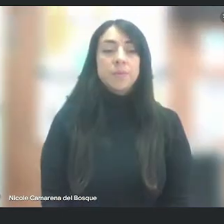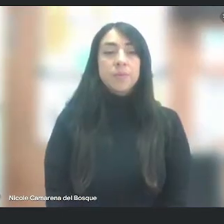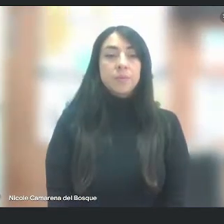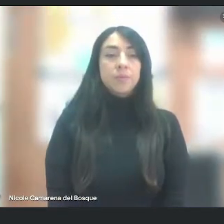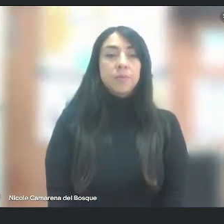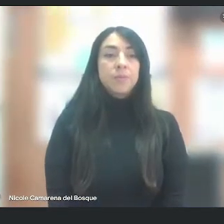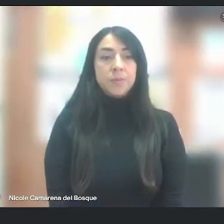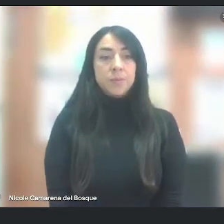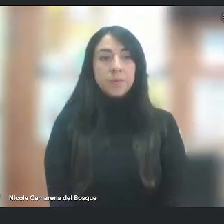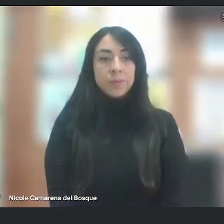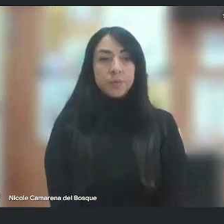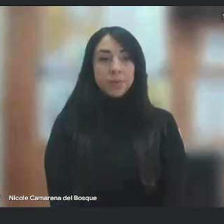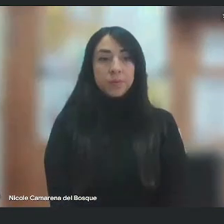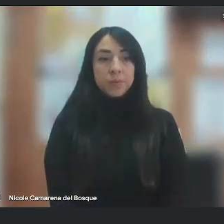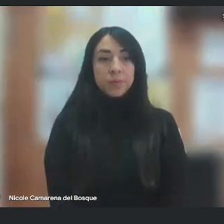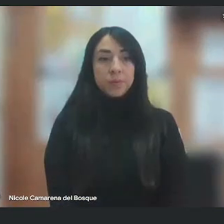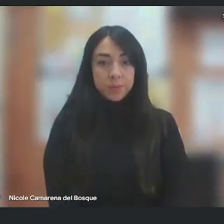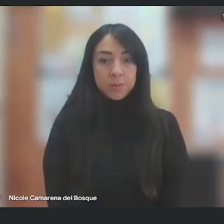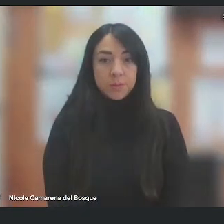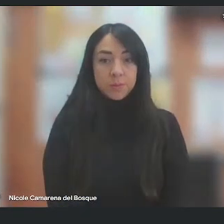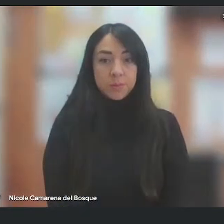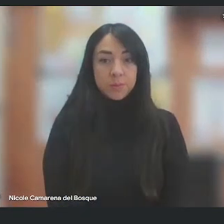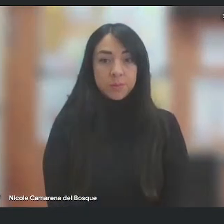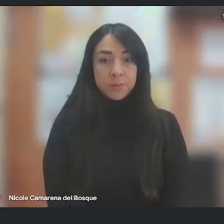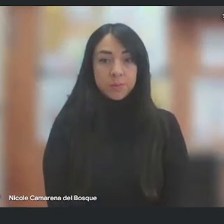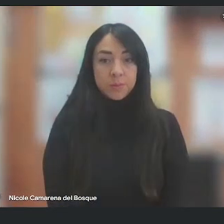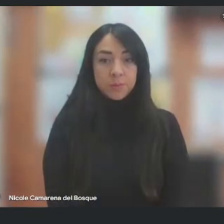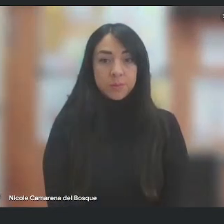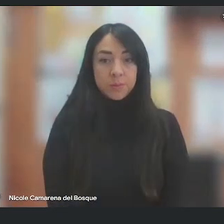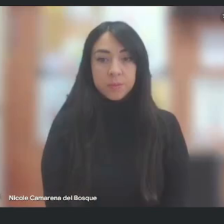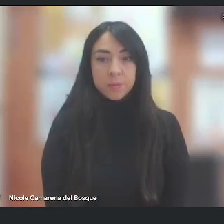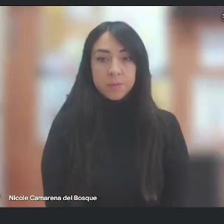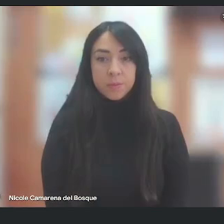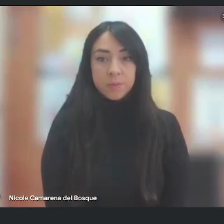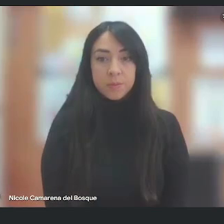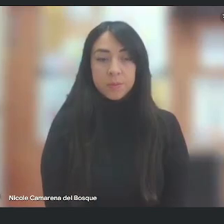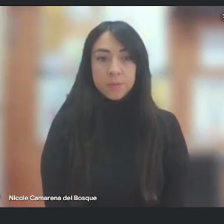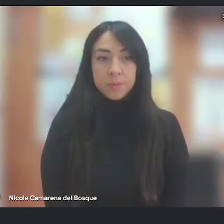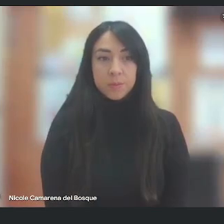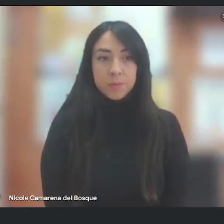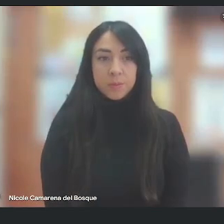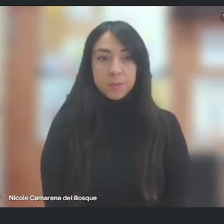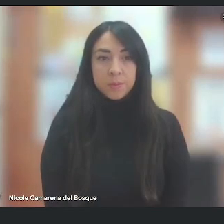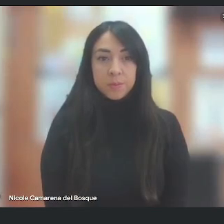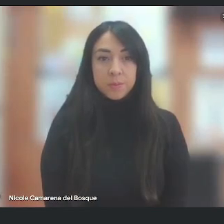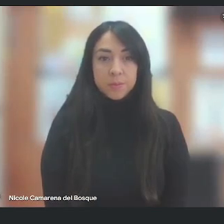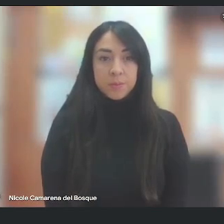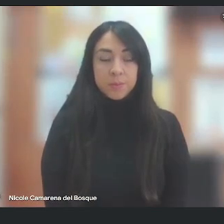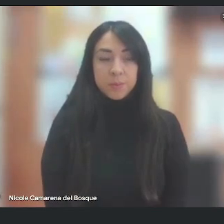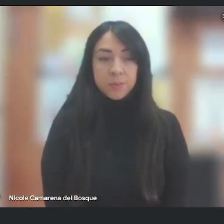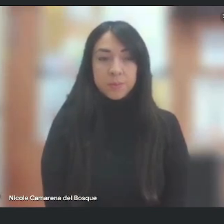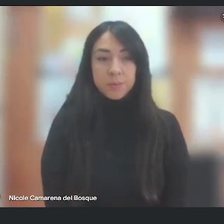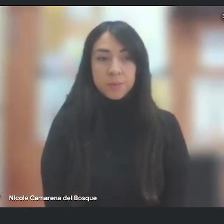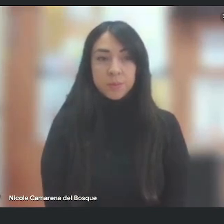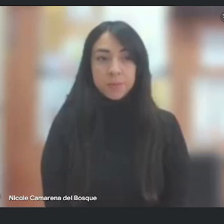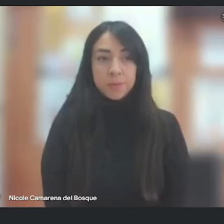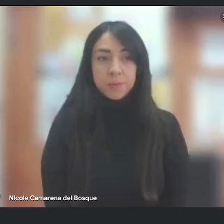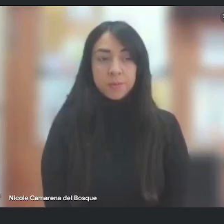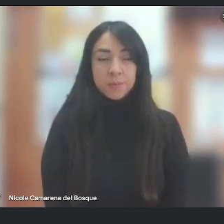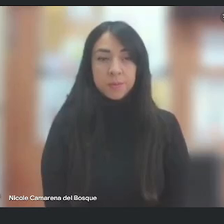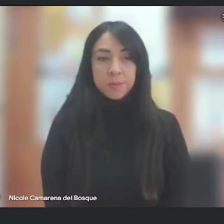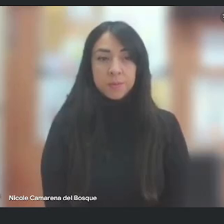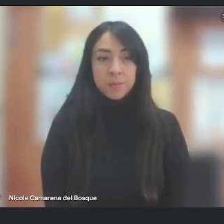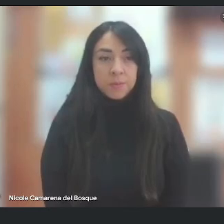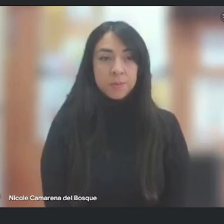un video, o hay personas que son más visuales, o hay personas con limitaciones de habla y de oído, pues es